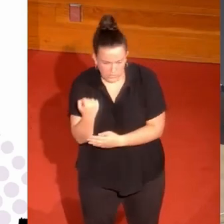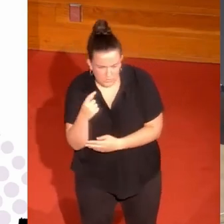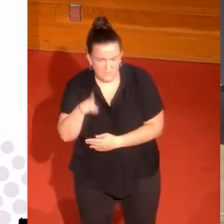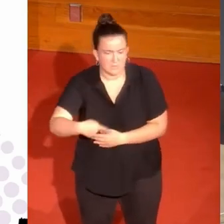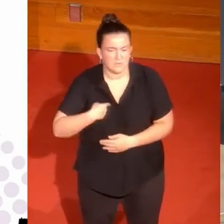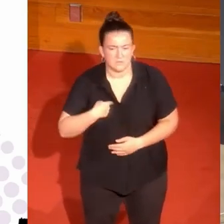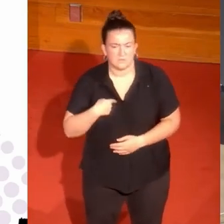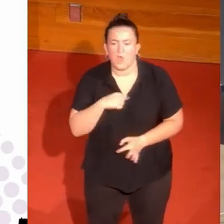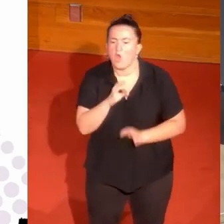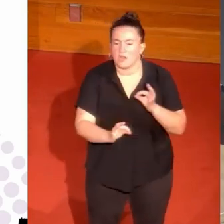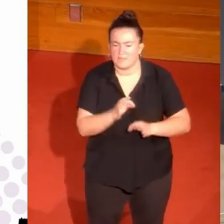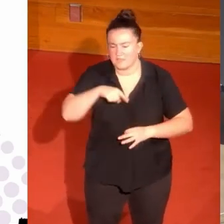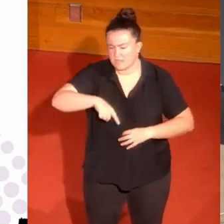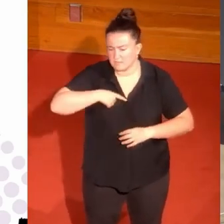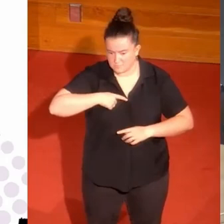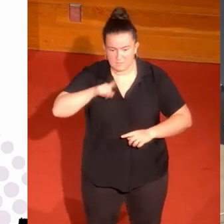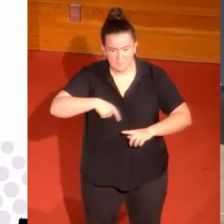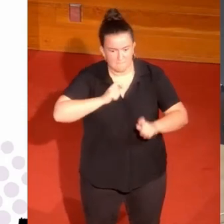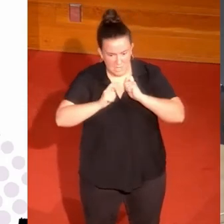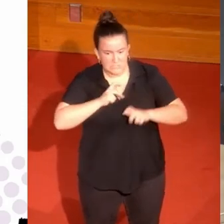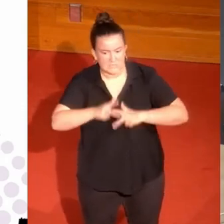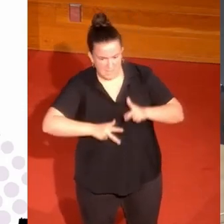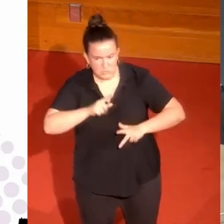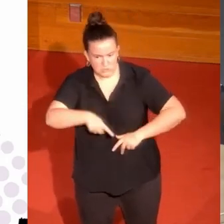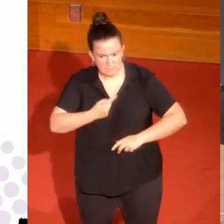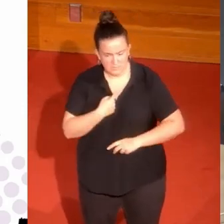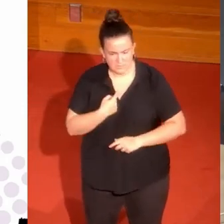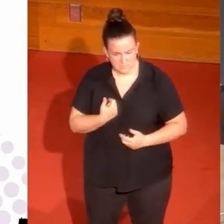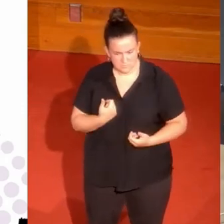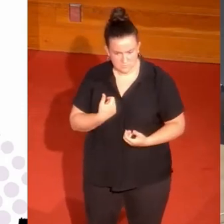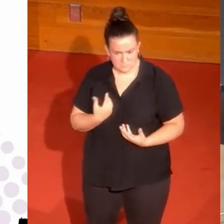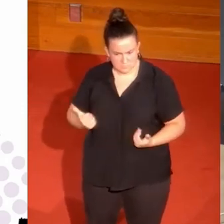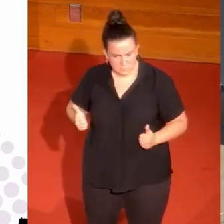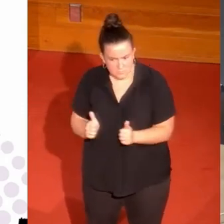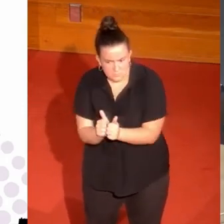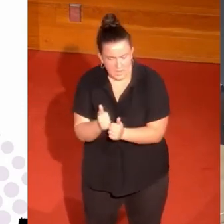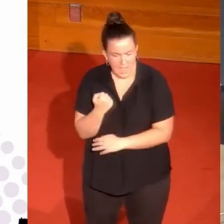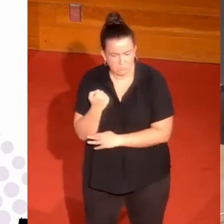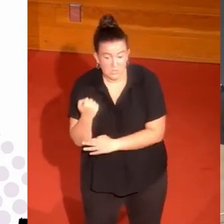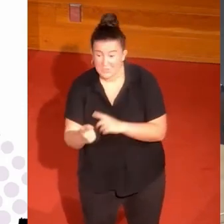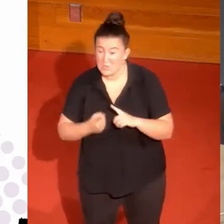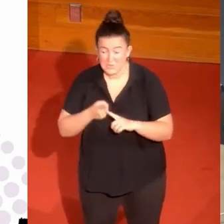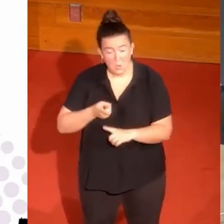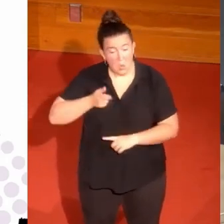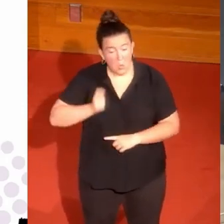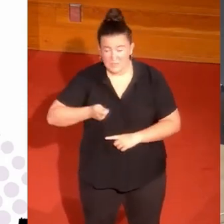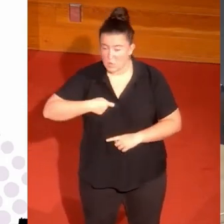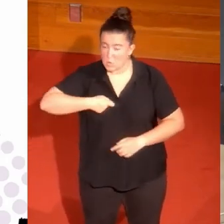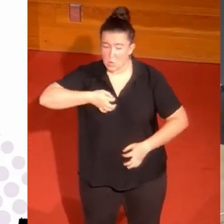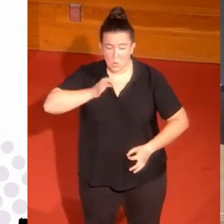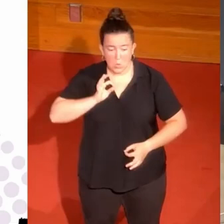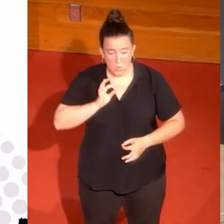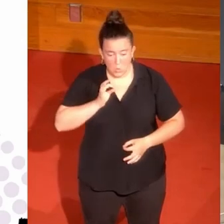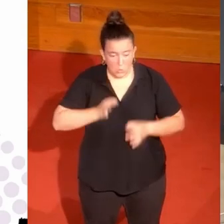organizaciones aquí de periodistas vascos que han estado a su lado y apoyándole para que se celebre un juicio justo para